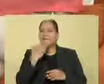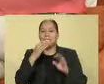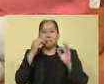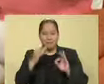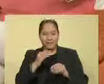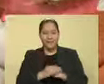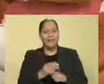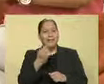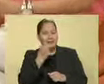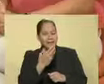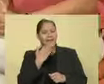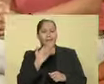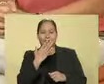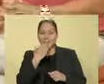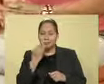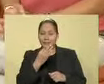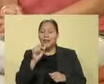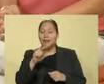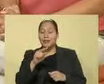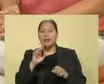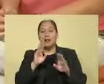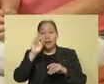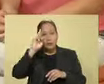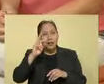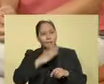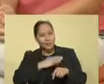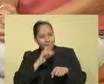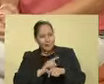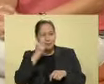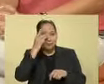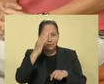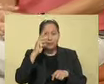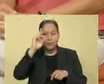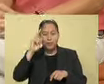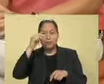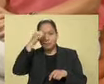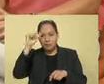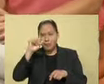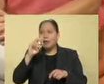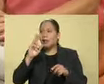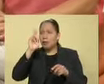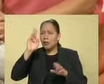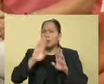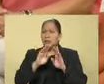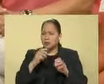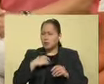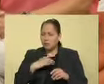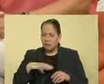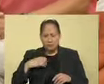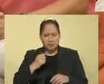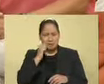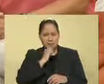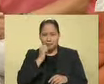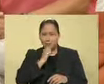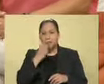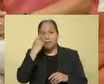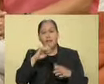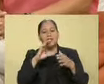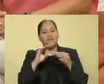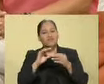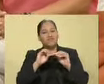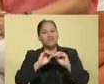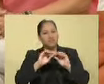sí, claro que sí. Muy buenos días, Paula, ¿cómo Martín, estás? ¿cómo ¿Qué tal, estás? Adria? Pues muy bien, aquí echándole todos los kilos para que se